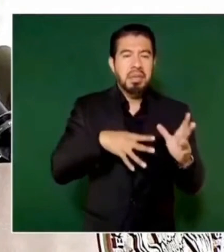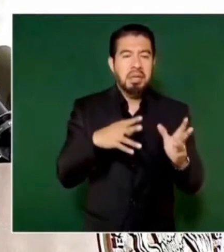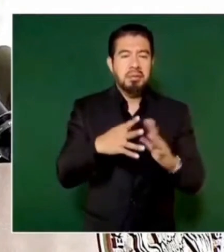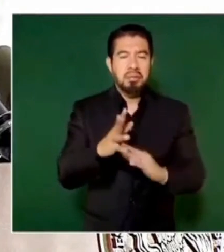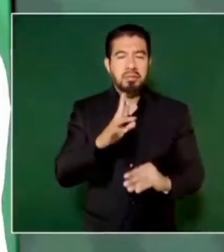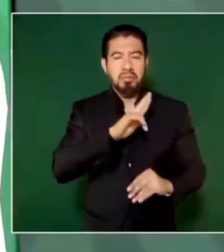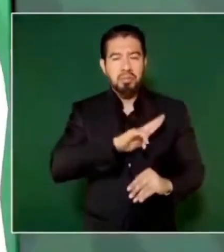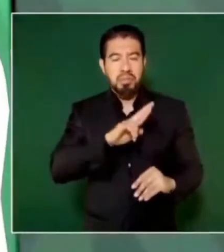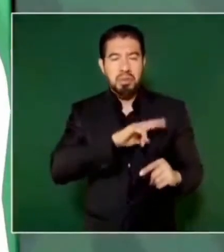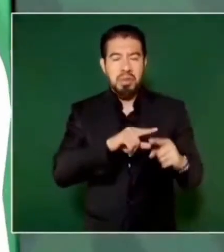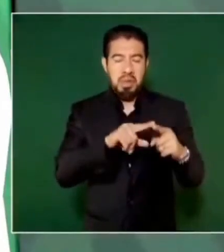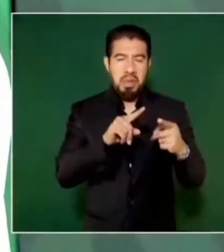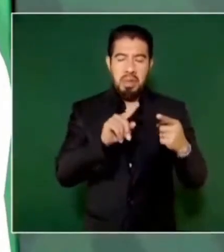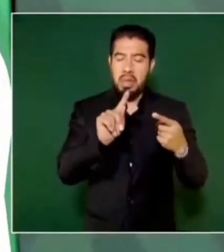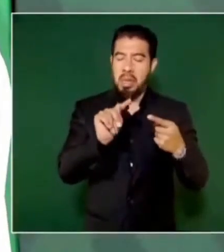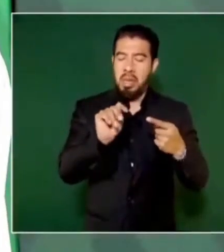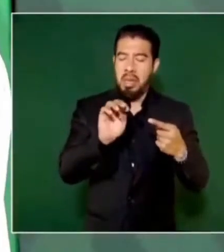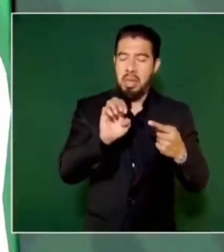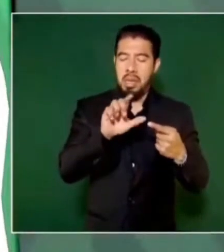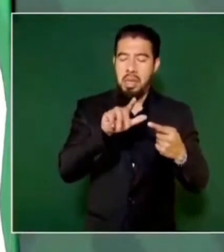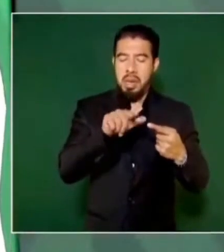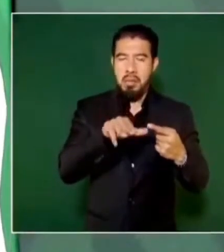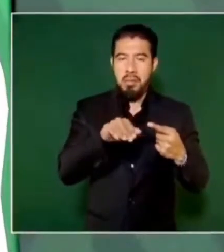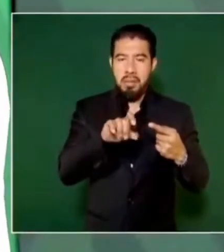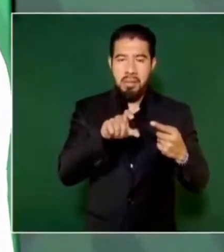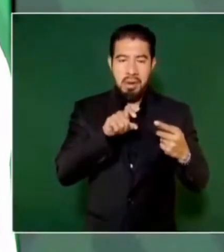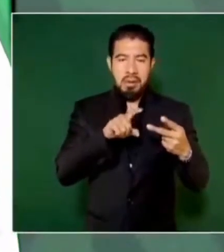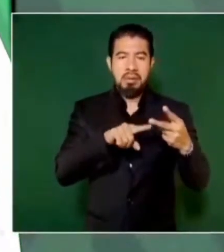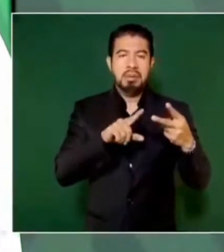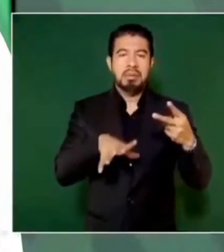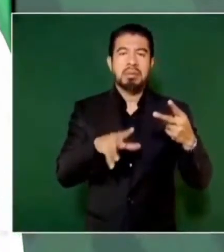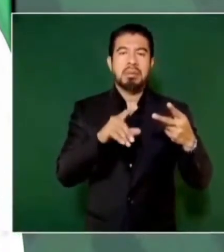los bancos, las minas.